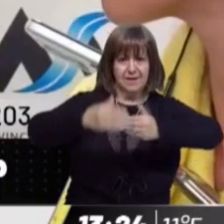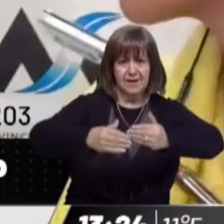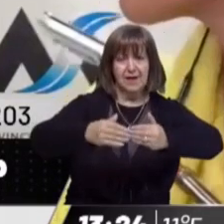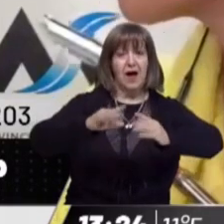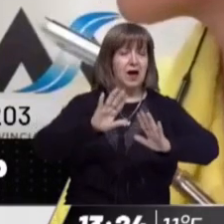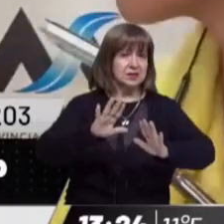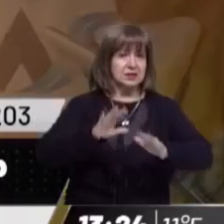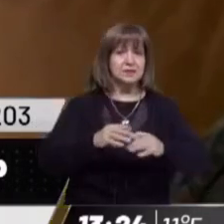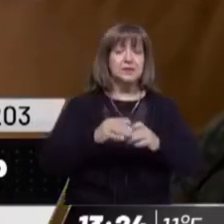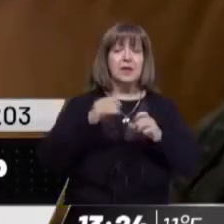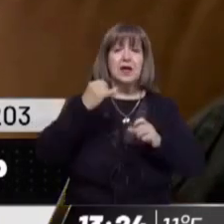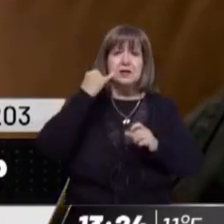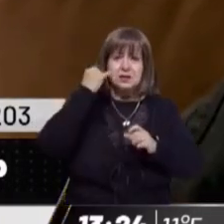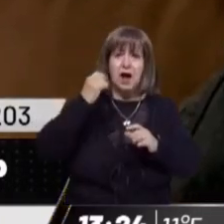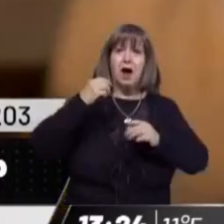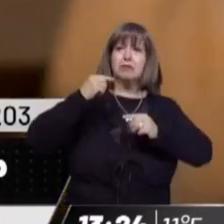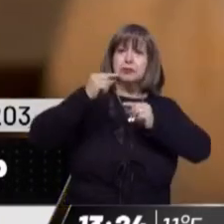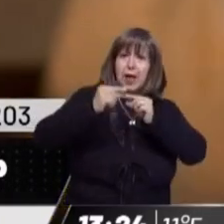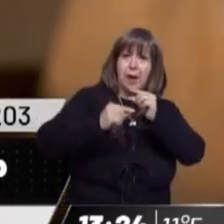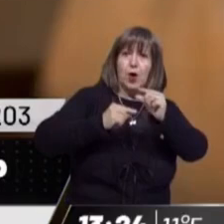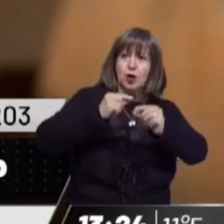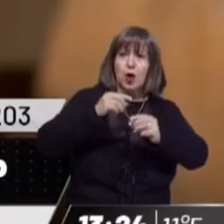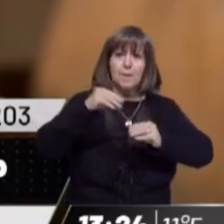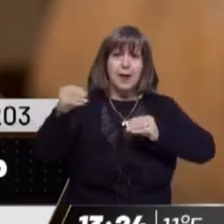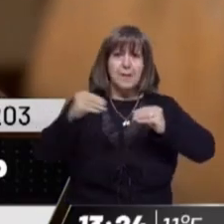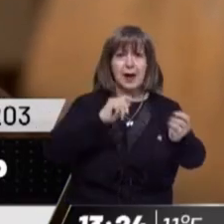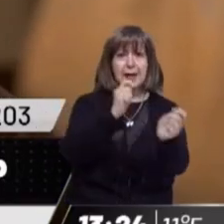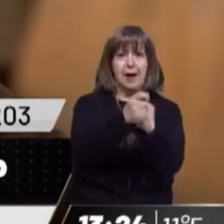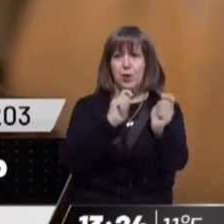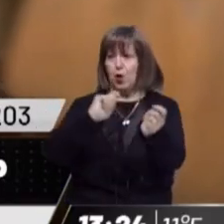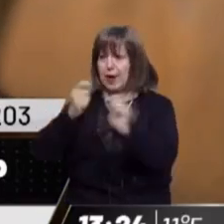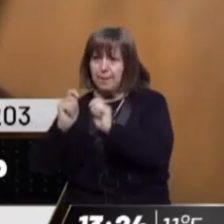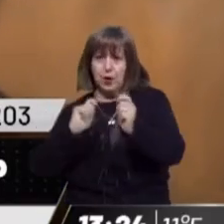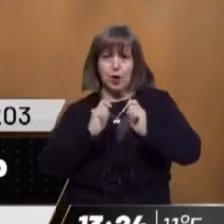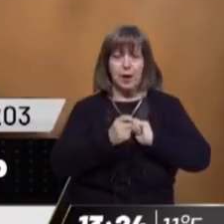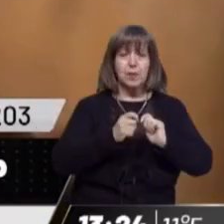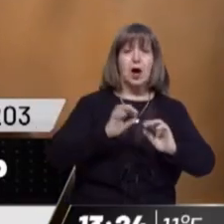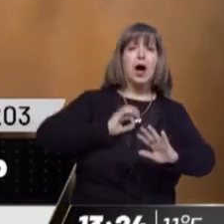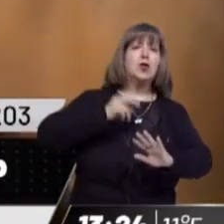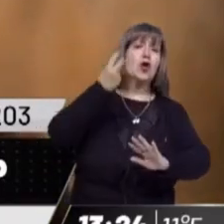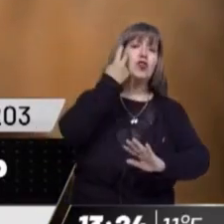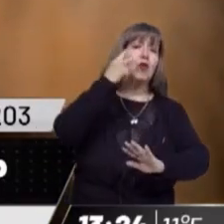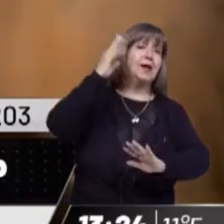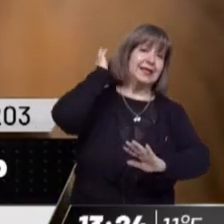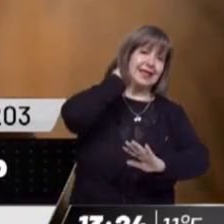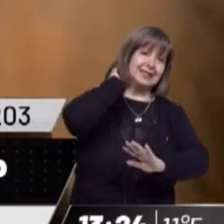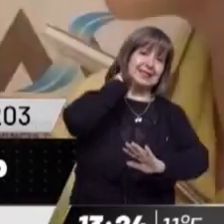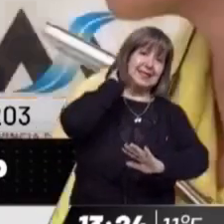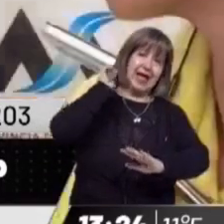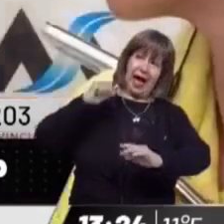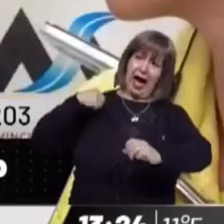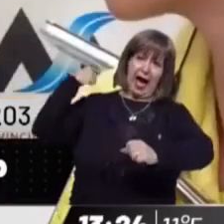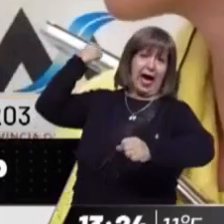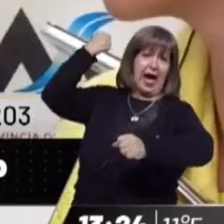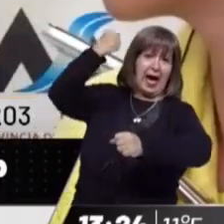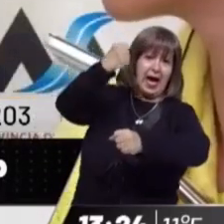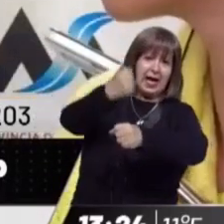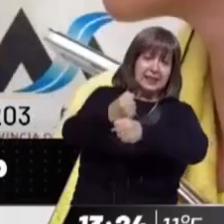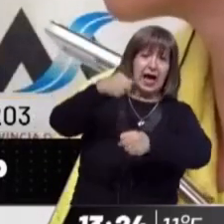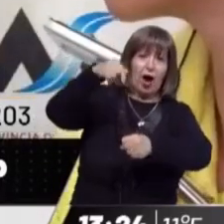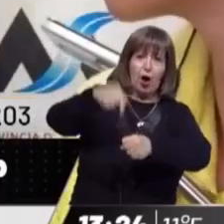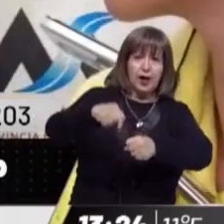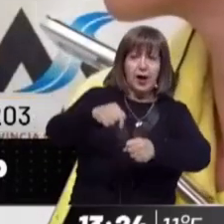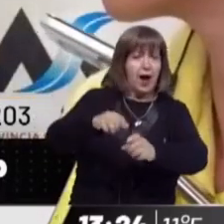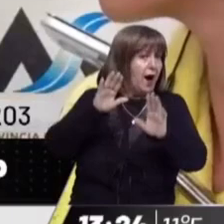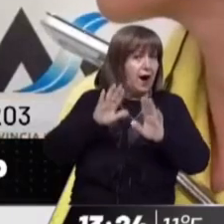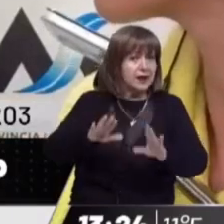instalado procesos de transformación desde el 2016 a ahora, que son constantes, y ustedes